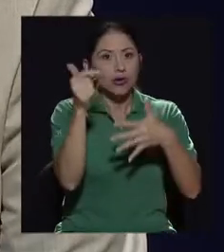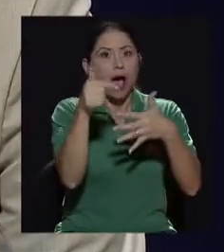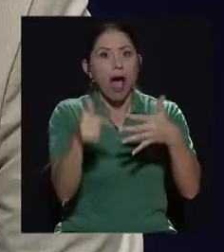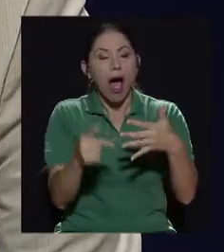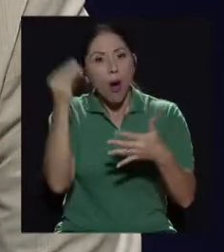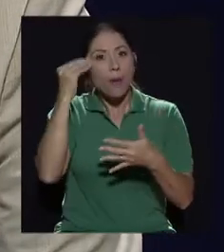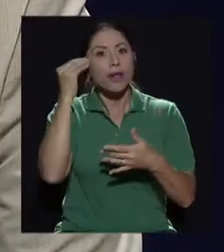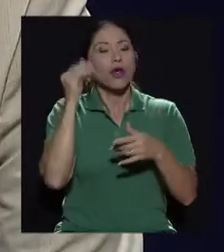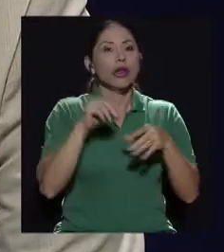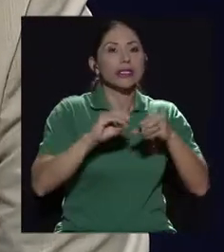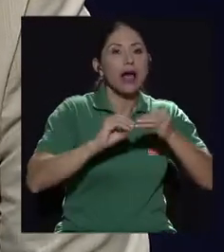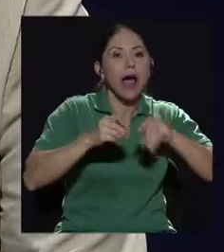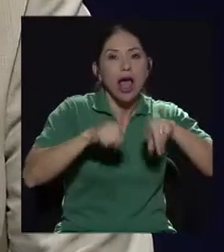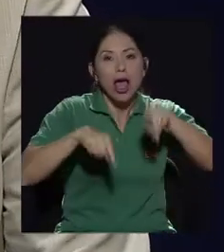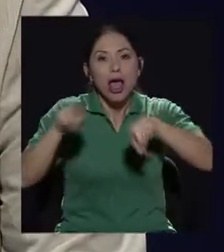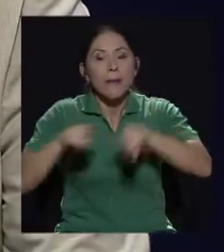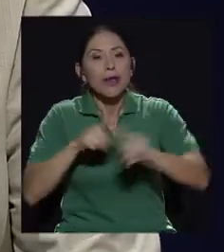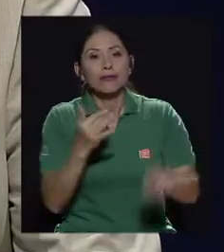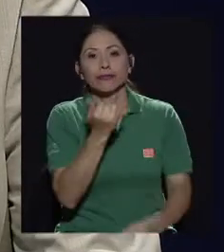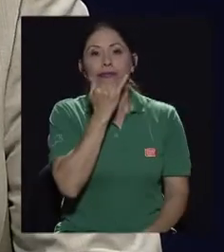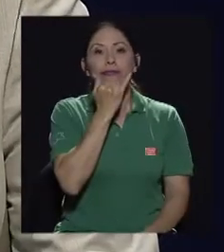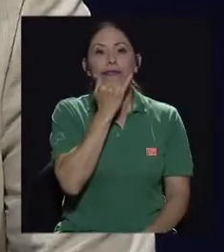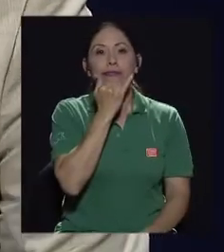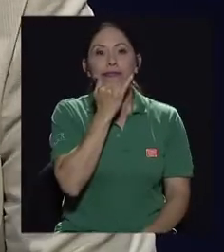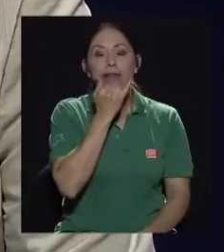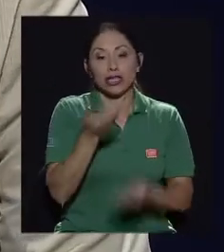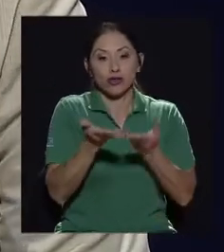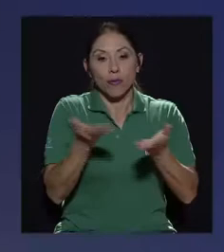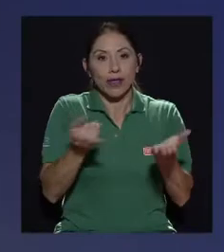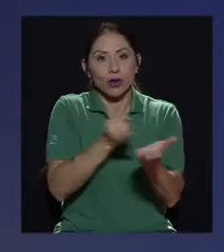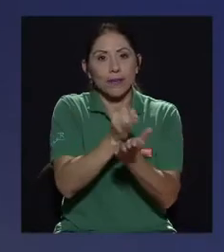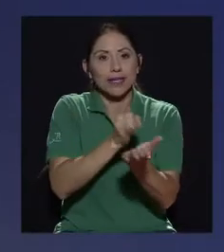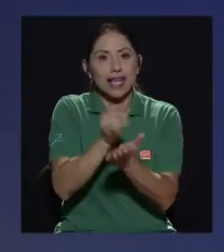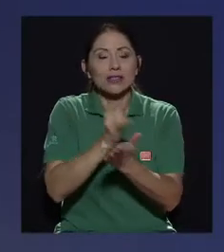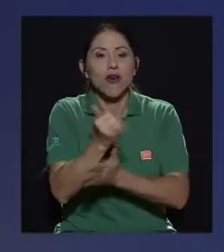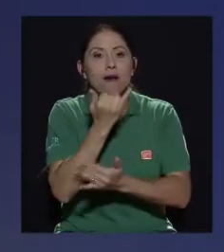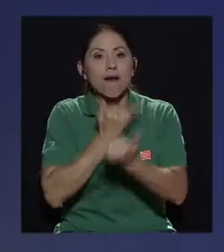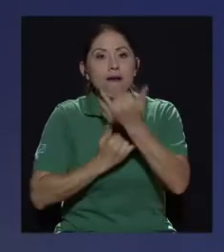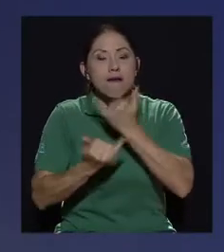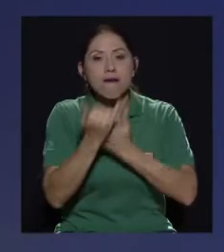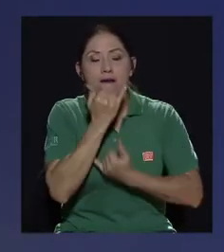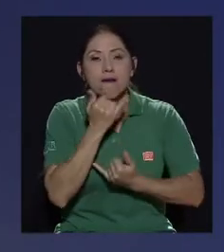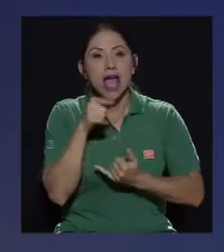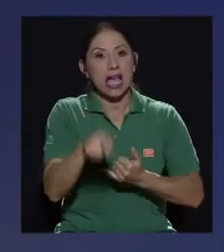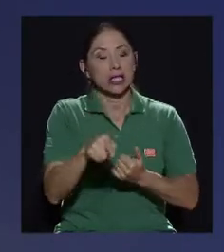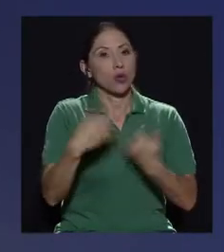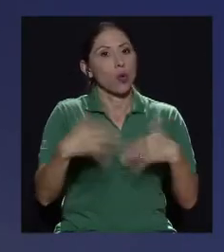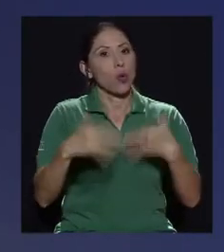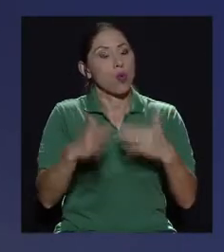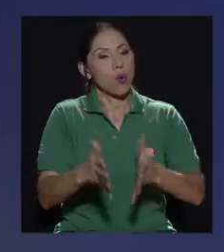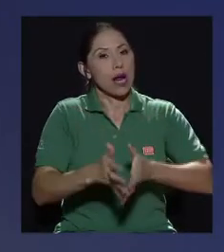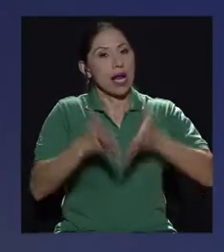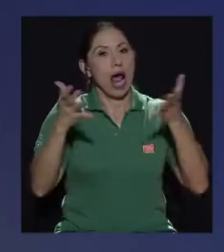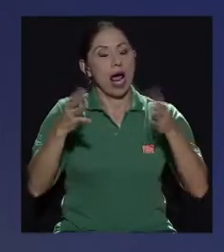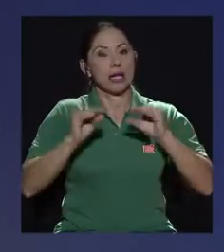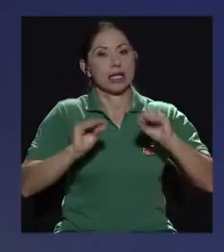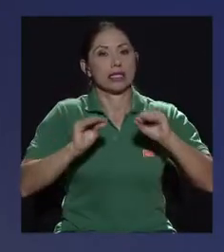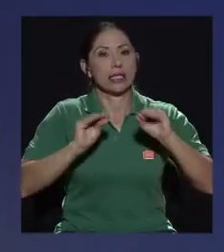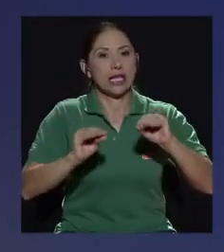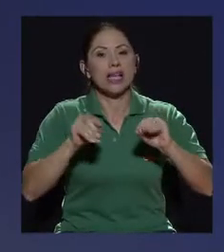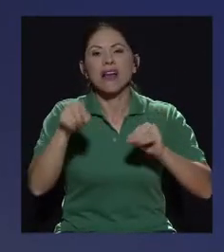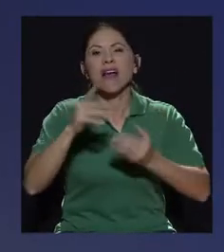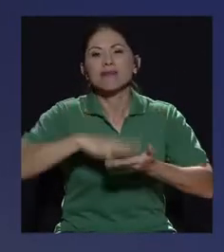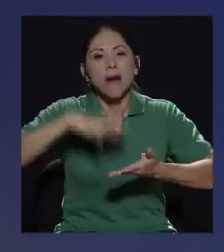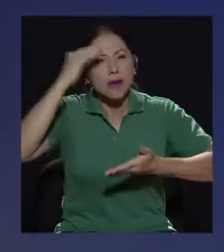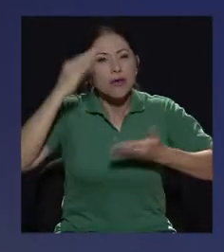fallaron o sea el instrumento de investigación que aplicaron falló entonces esto es una gran una gran elección porque la gran lección